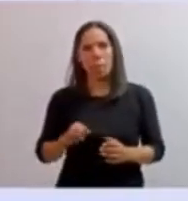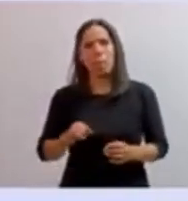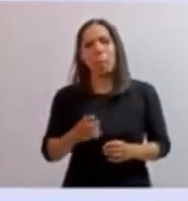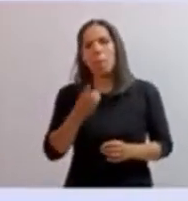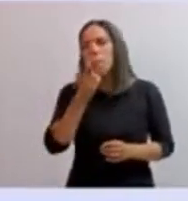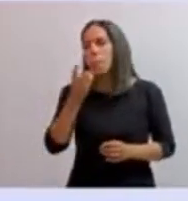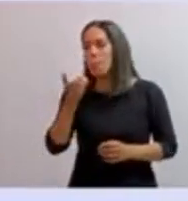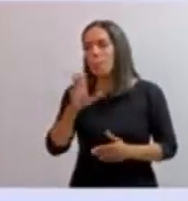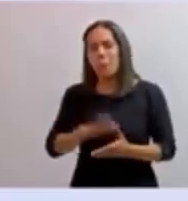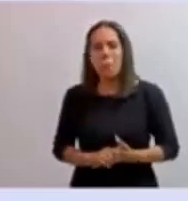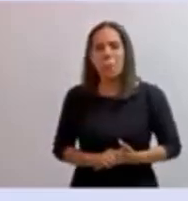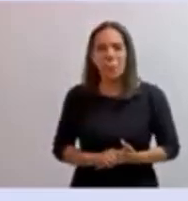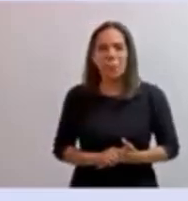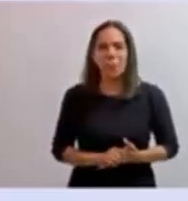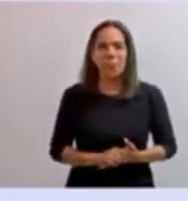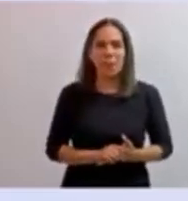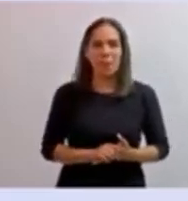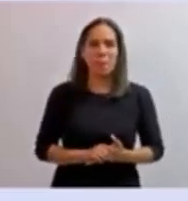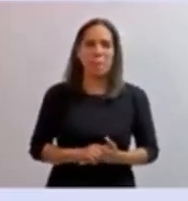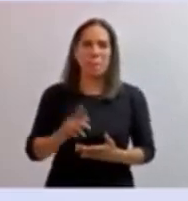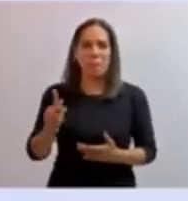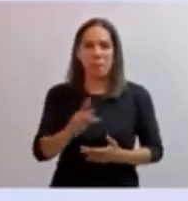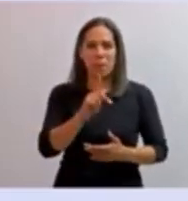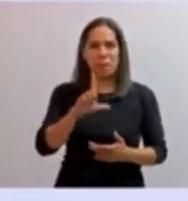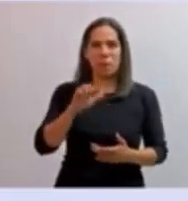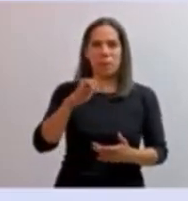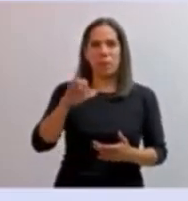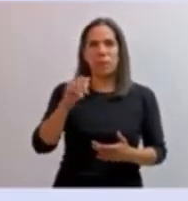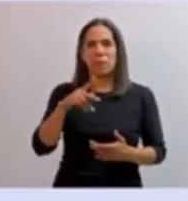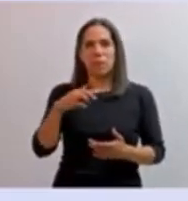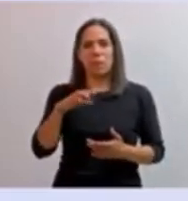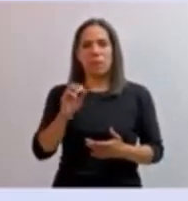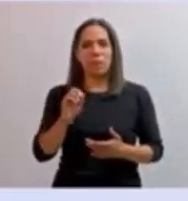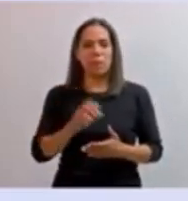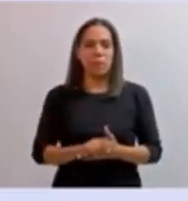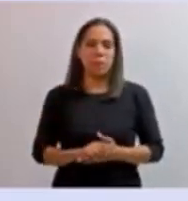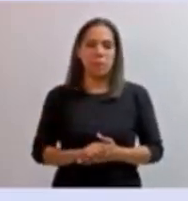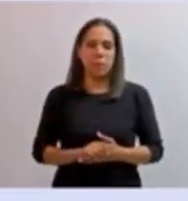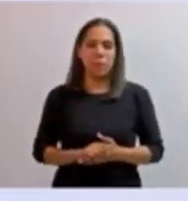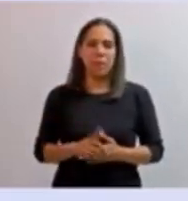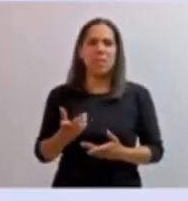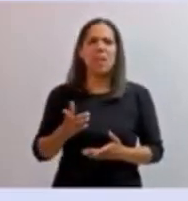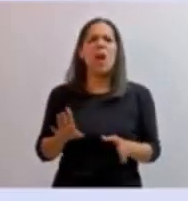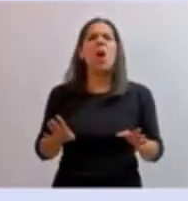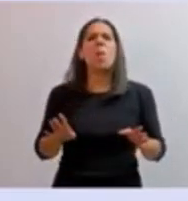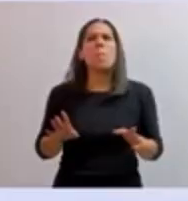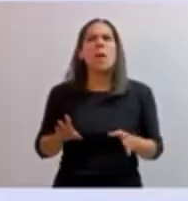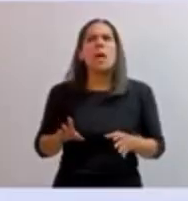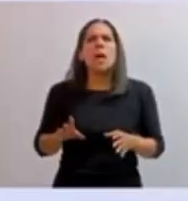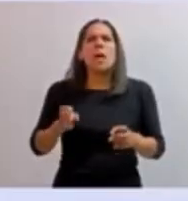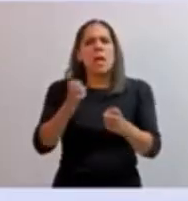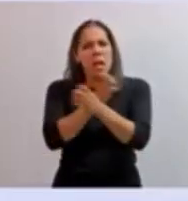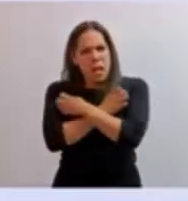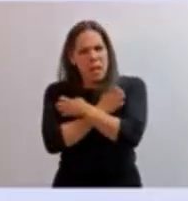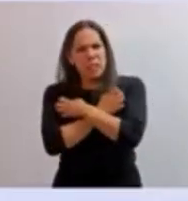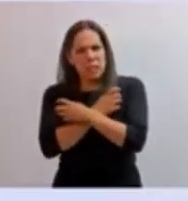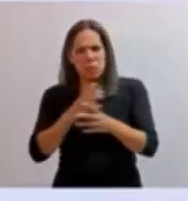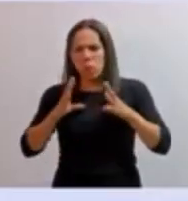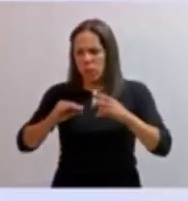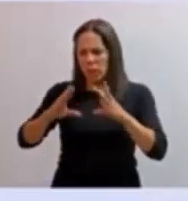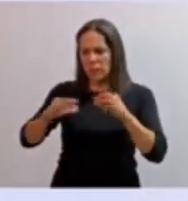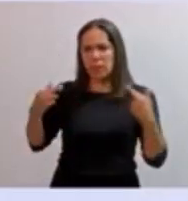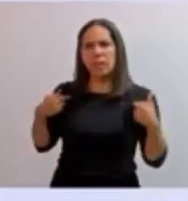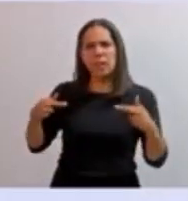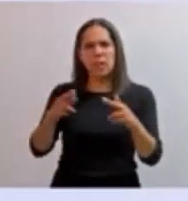Leticia. Nos dicen, es de Elizabeth JG. ¿De qué manera las escuelas formadoras de docentes